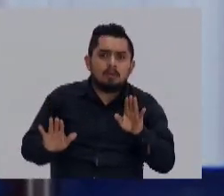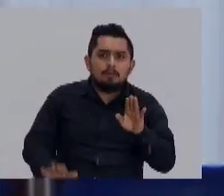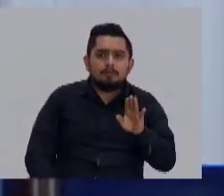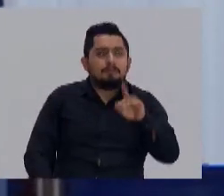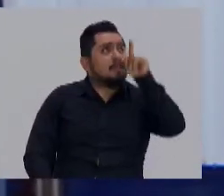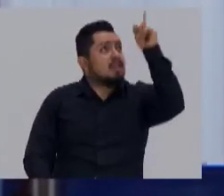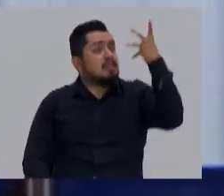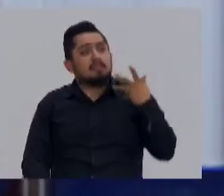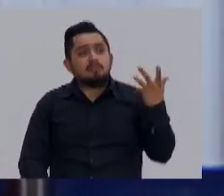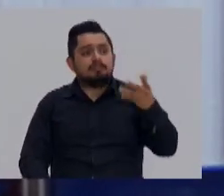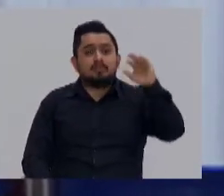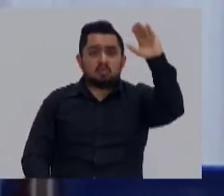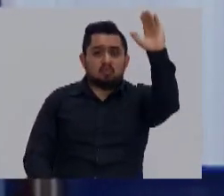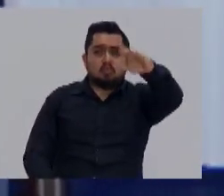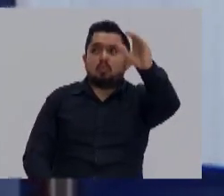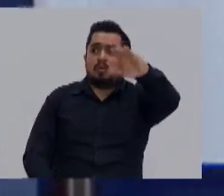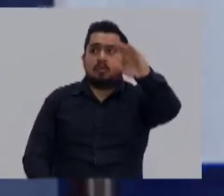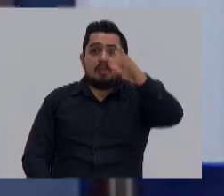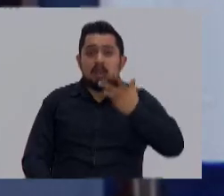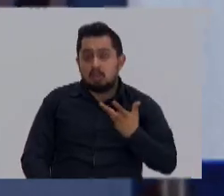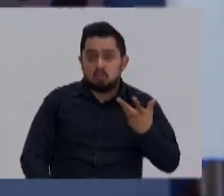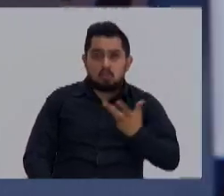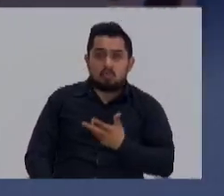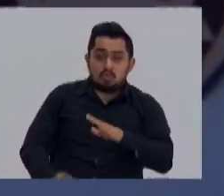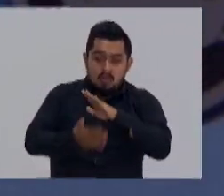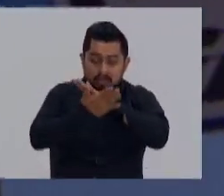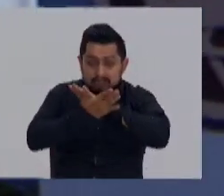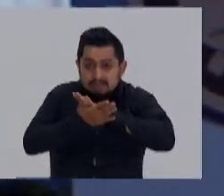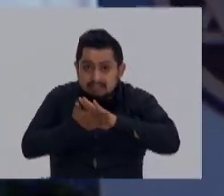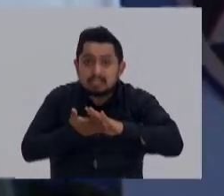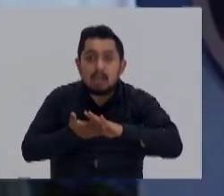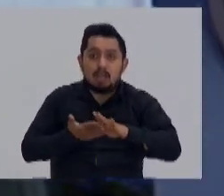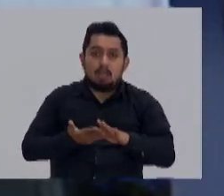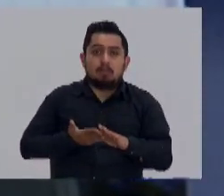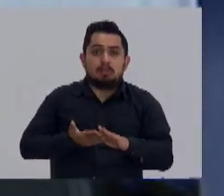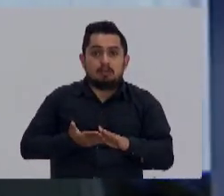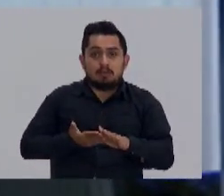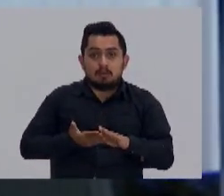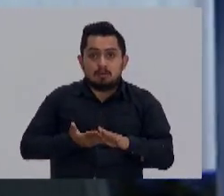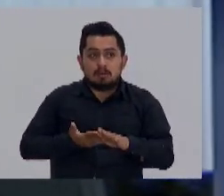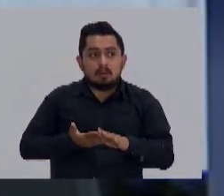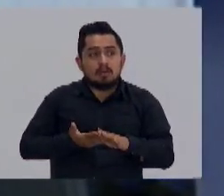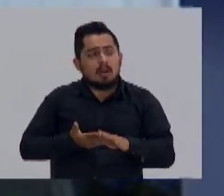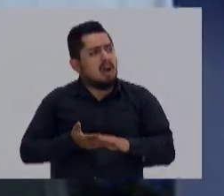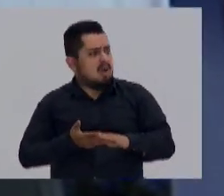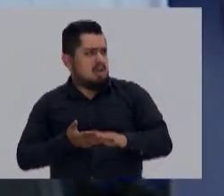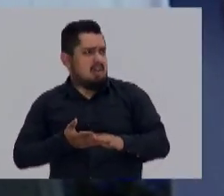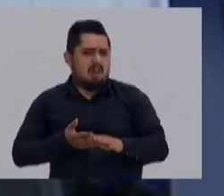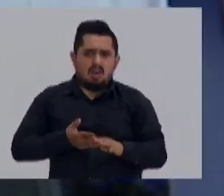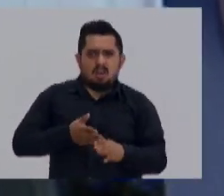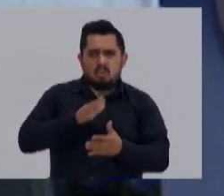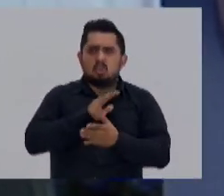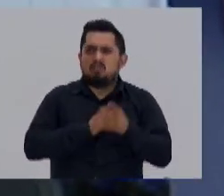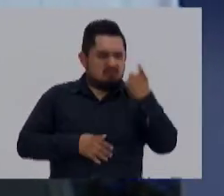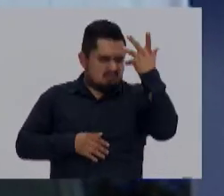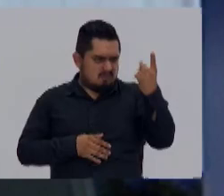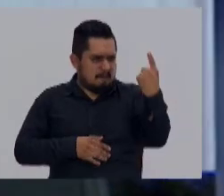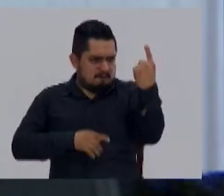Dios nos llama a ser una iglesia santa. Ay, eso solo los